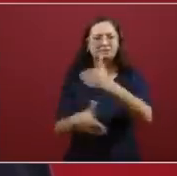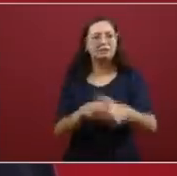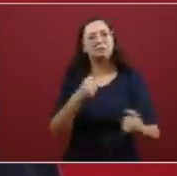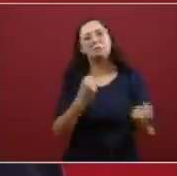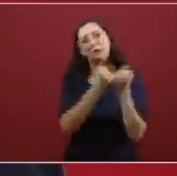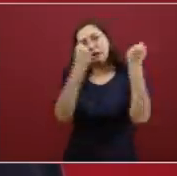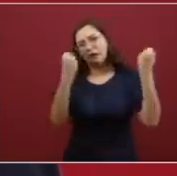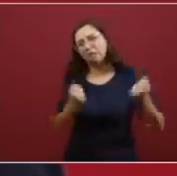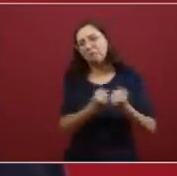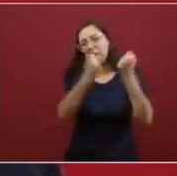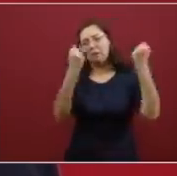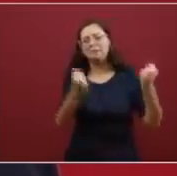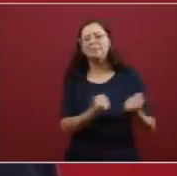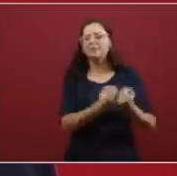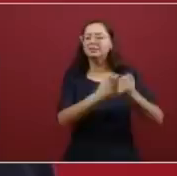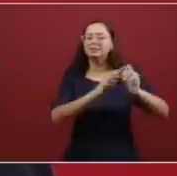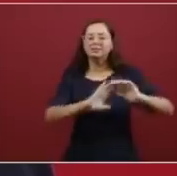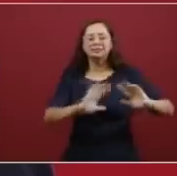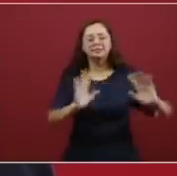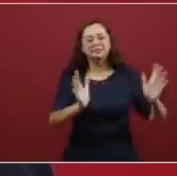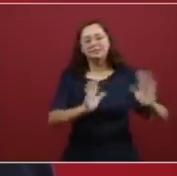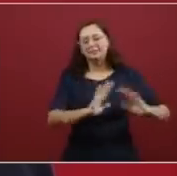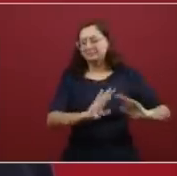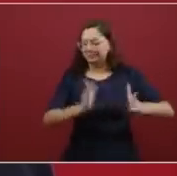confrontación. Vamos muy bien,